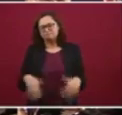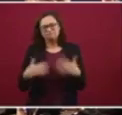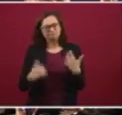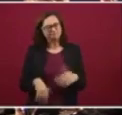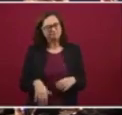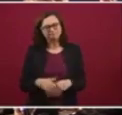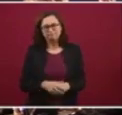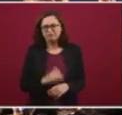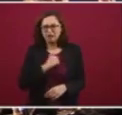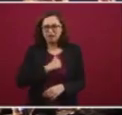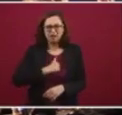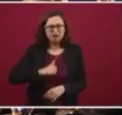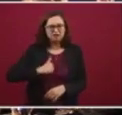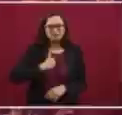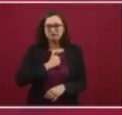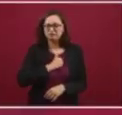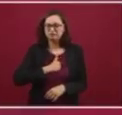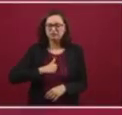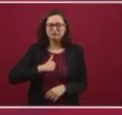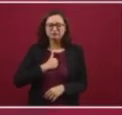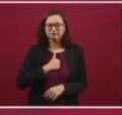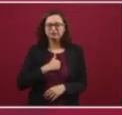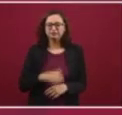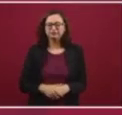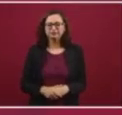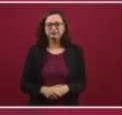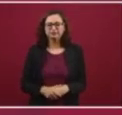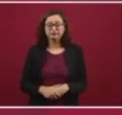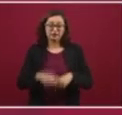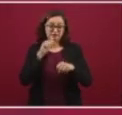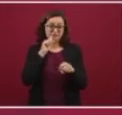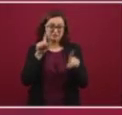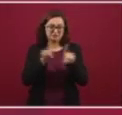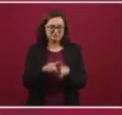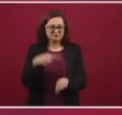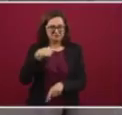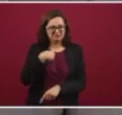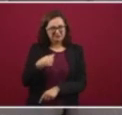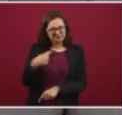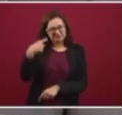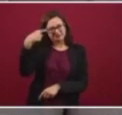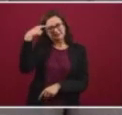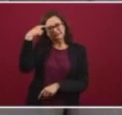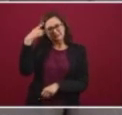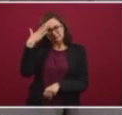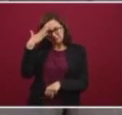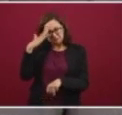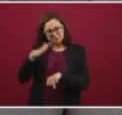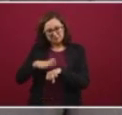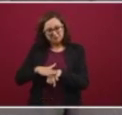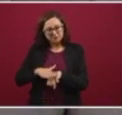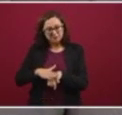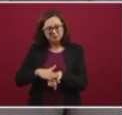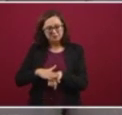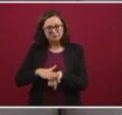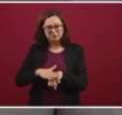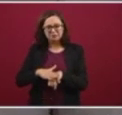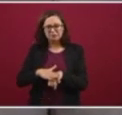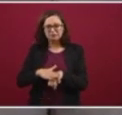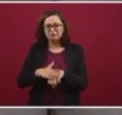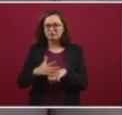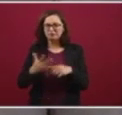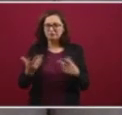Tengo también en mi cabeza presente, pues, a